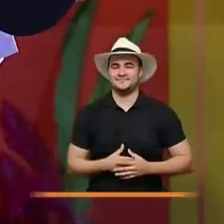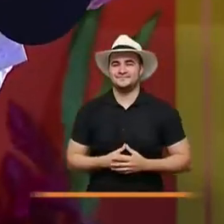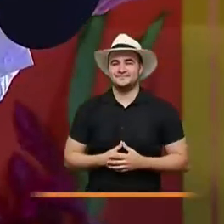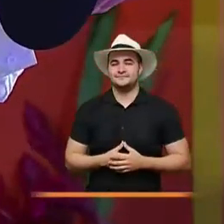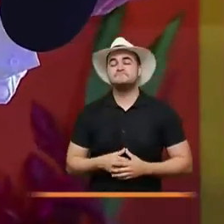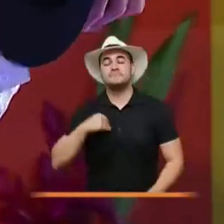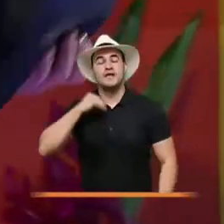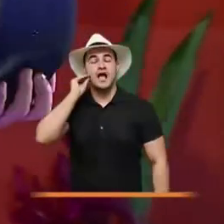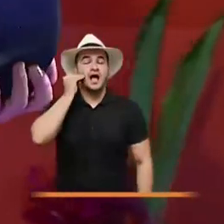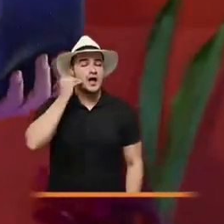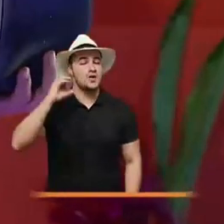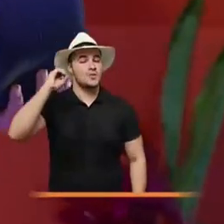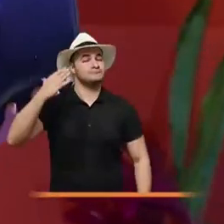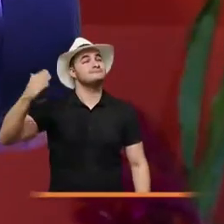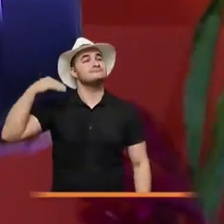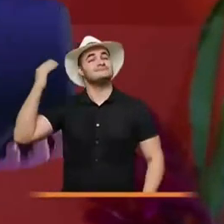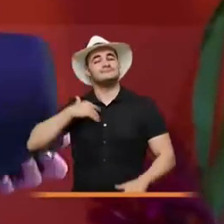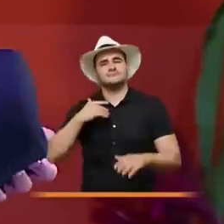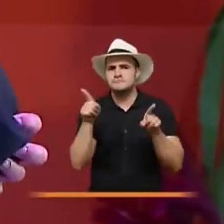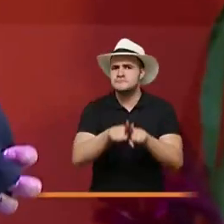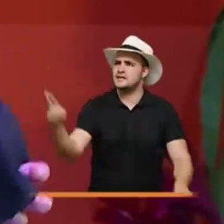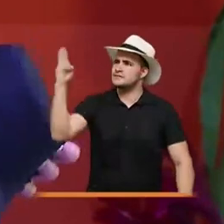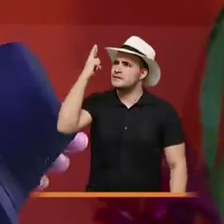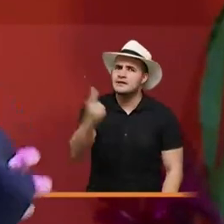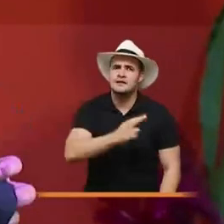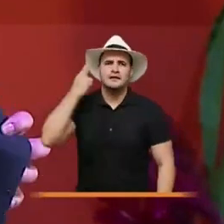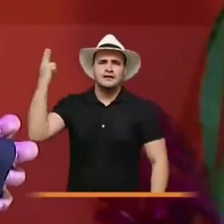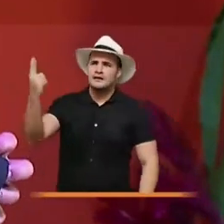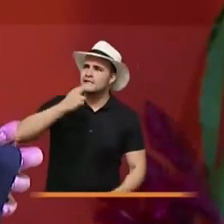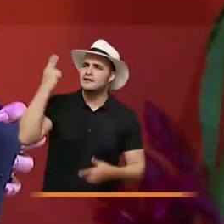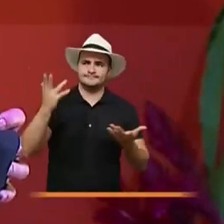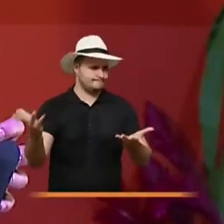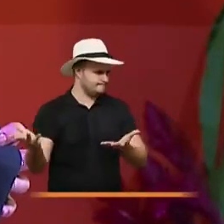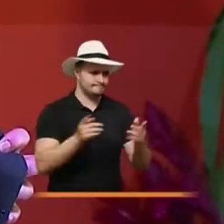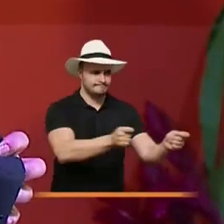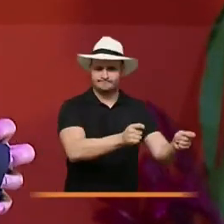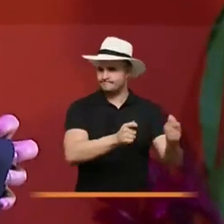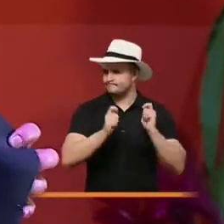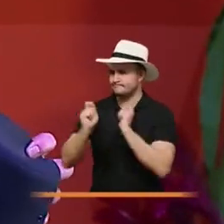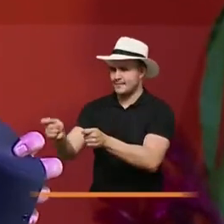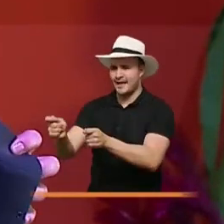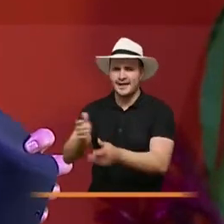mi abuelo siempre decía a quien le doy la corona